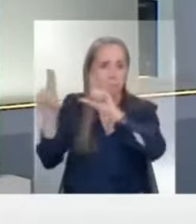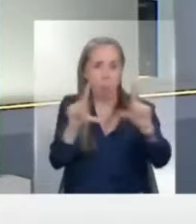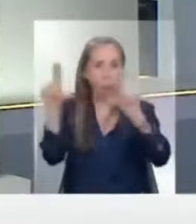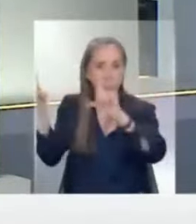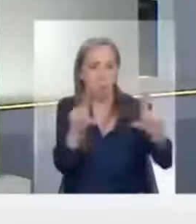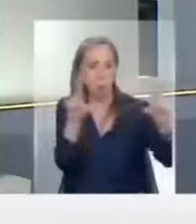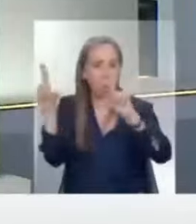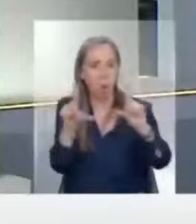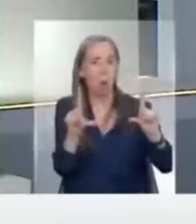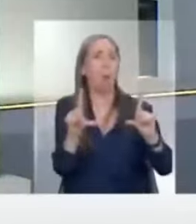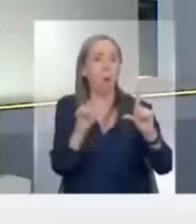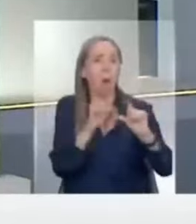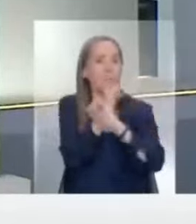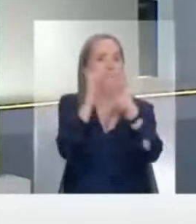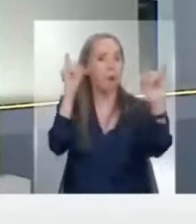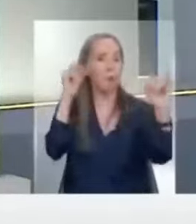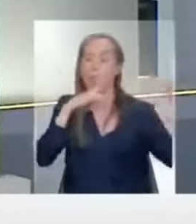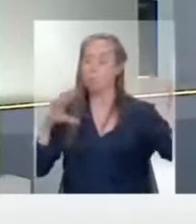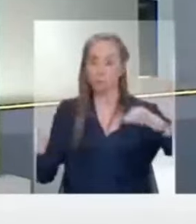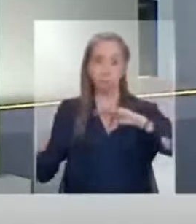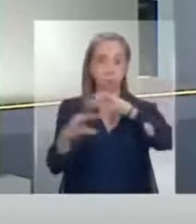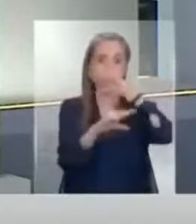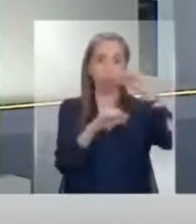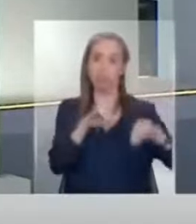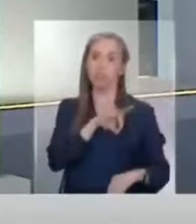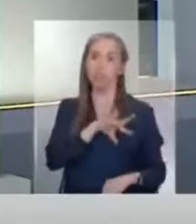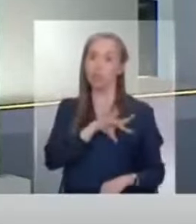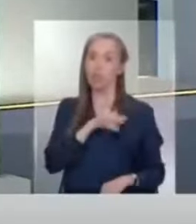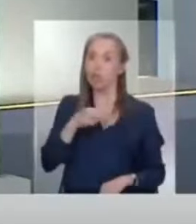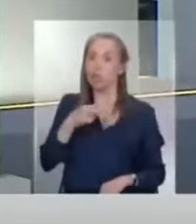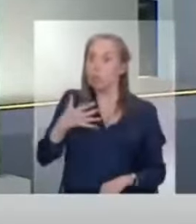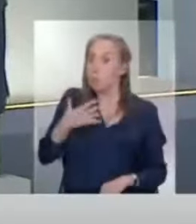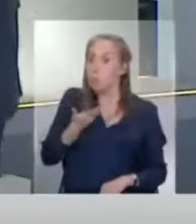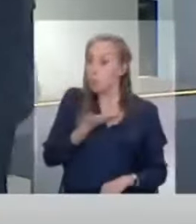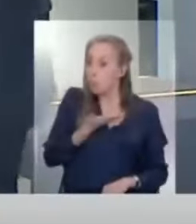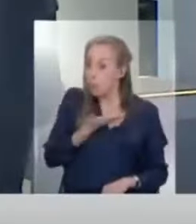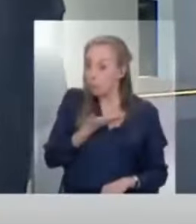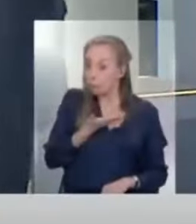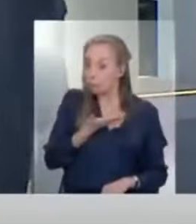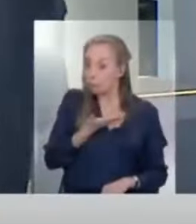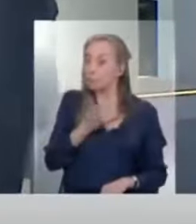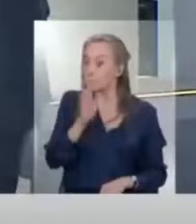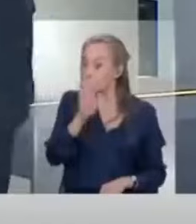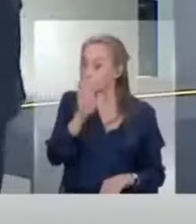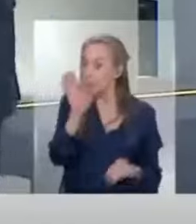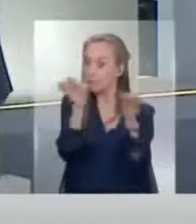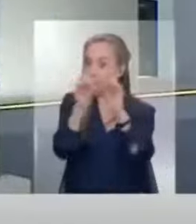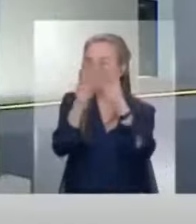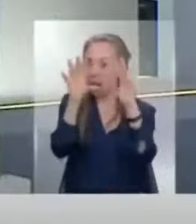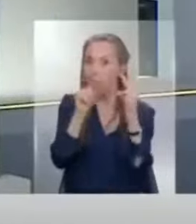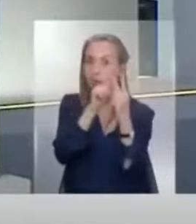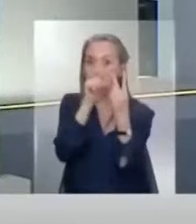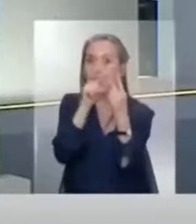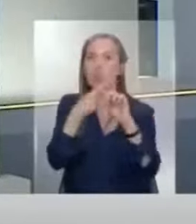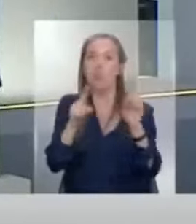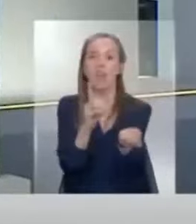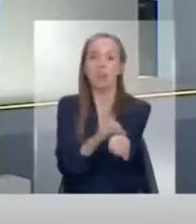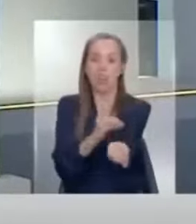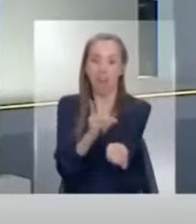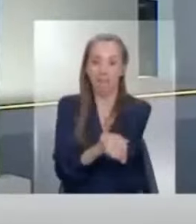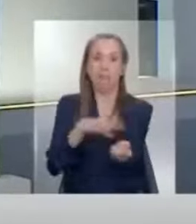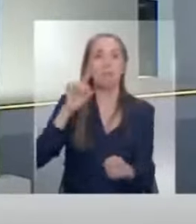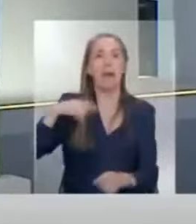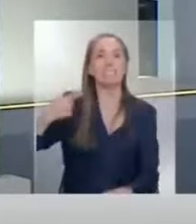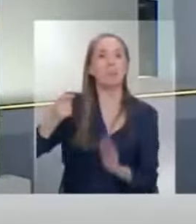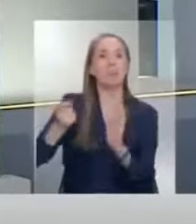probablemente porque va a dar mucho que hablar y para Chile es una noticia importante ahora tenemos que hacer una aclaración hay dos tipos de diabetes